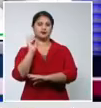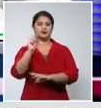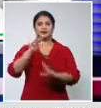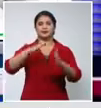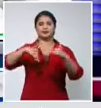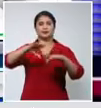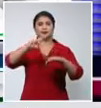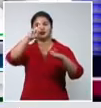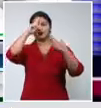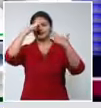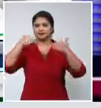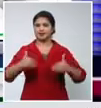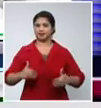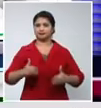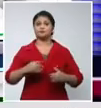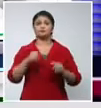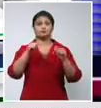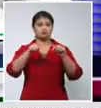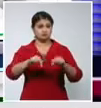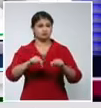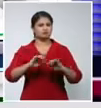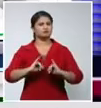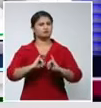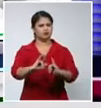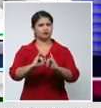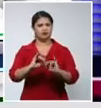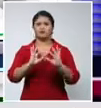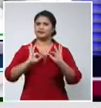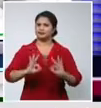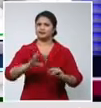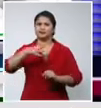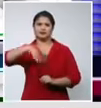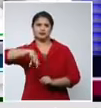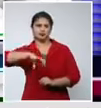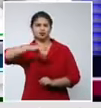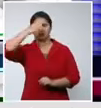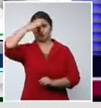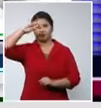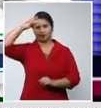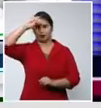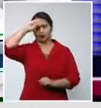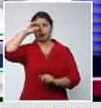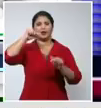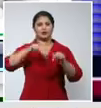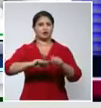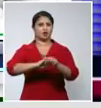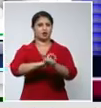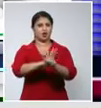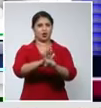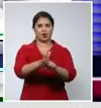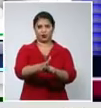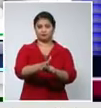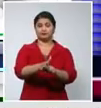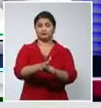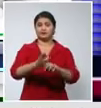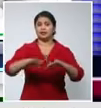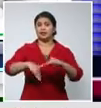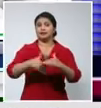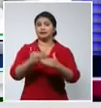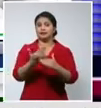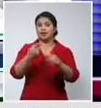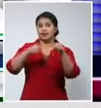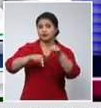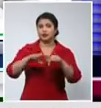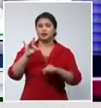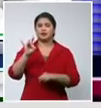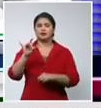Salud Pública, donde se da a conocer la actualización epidemiológica de nuestro país. Hoy es 15